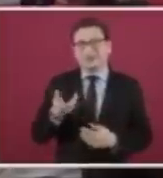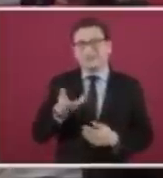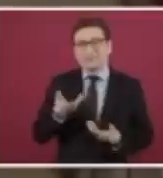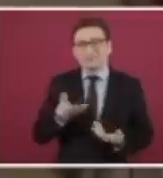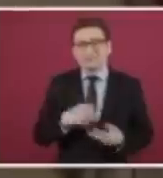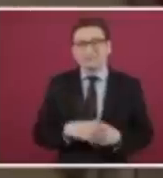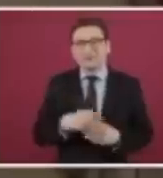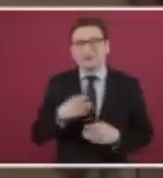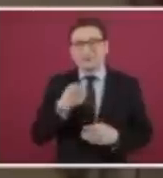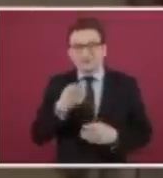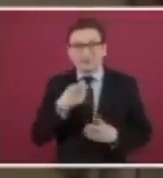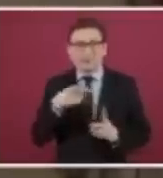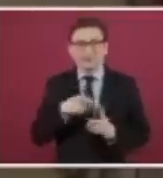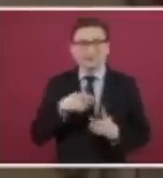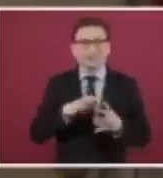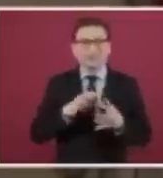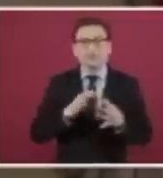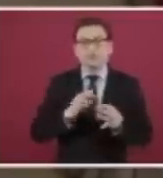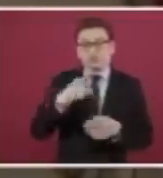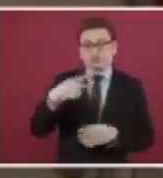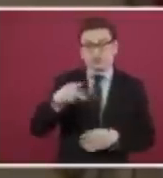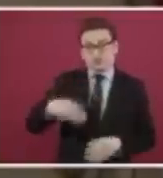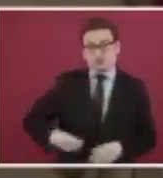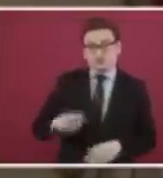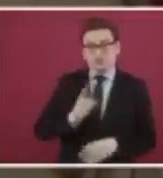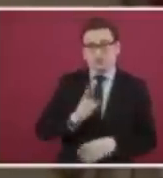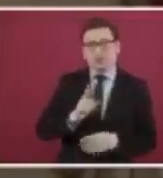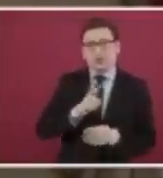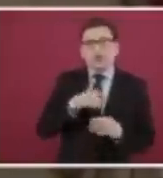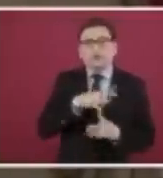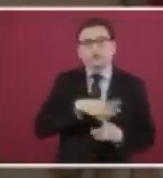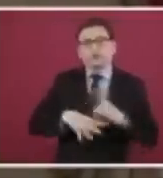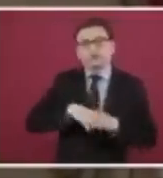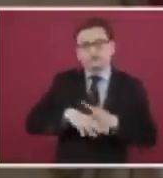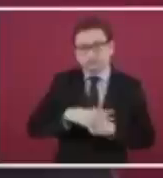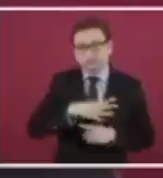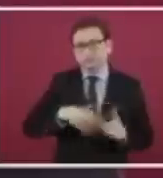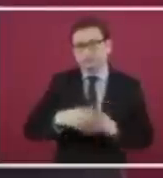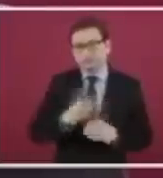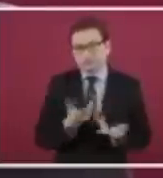no sí, habla exactamente de que sí, sea su culpa, sí, sino sí, todo un contexto. Es que los